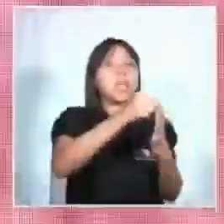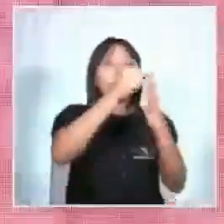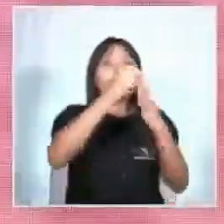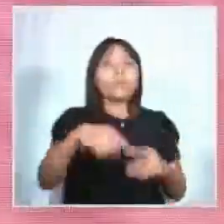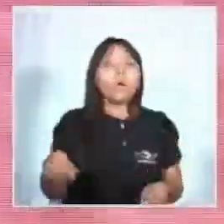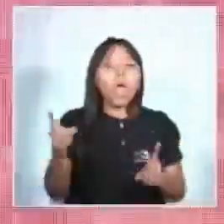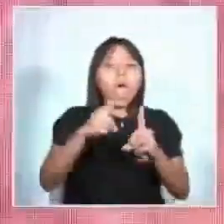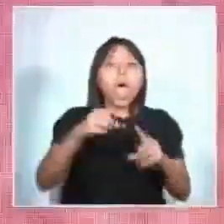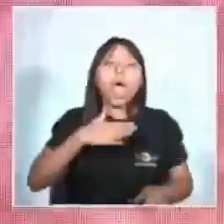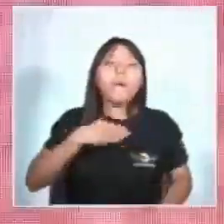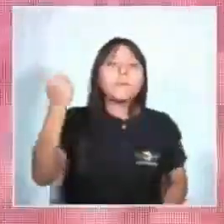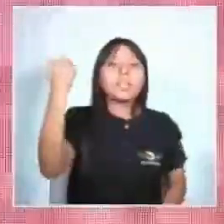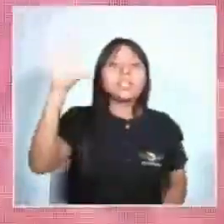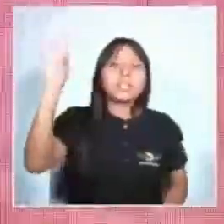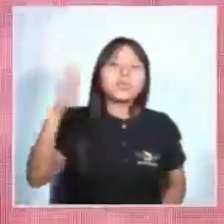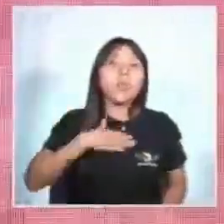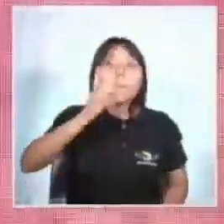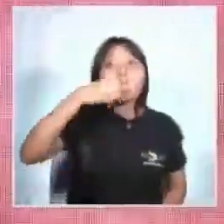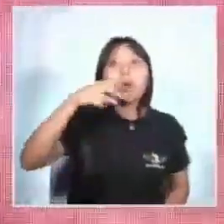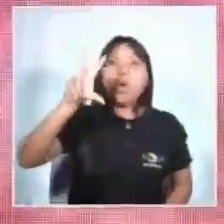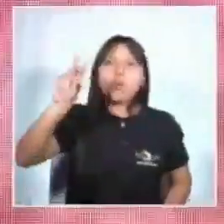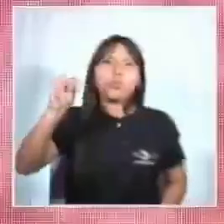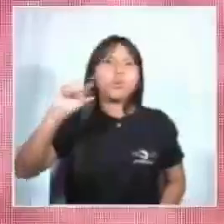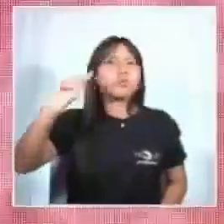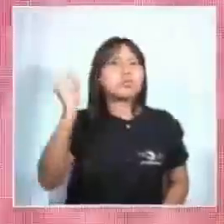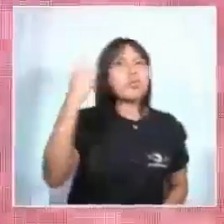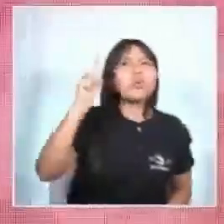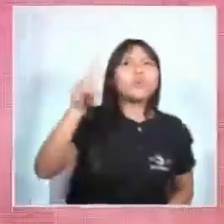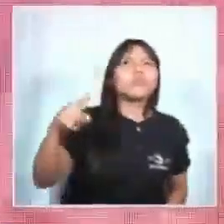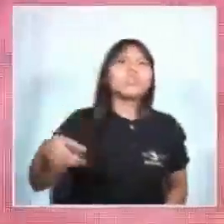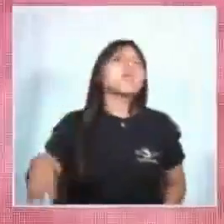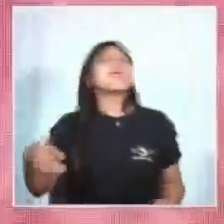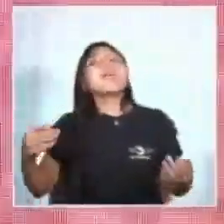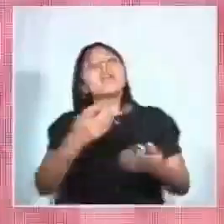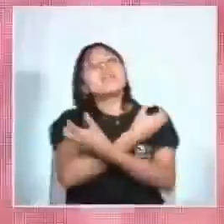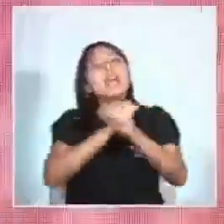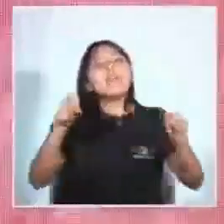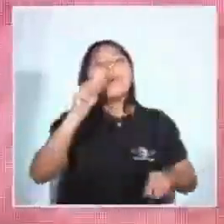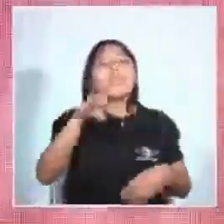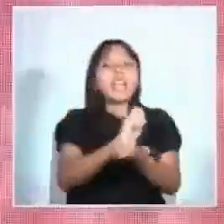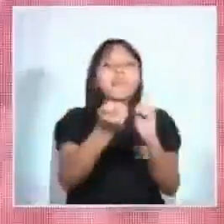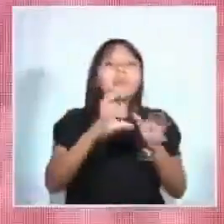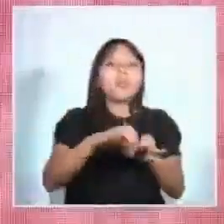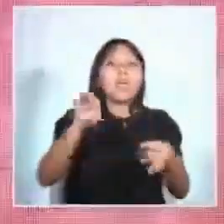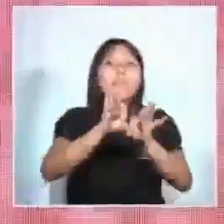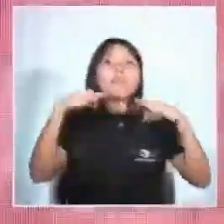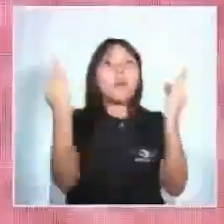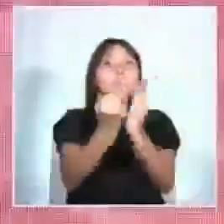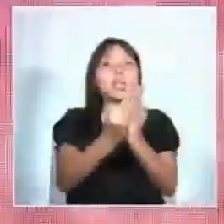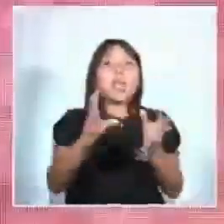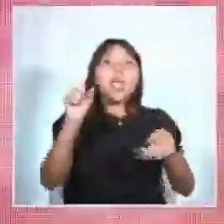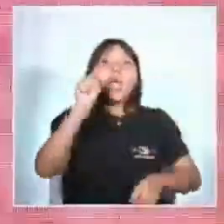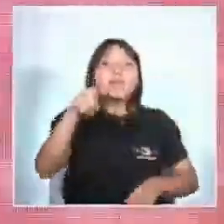me dijo, no solo te salvo, te cambio de familia, te cambio el ADN, te cambio